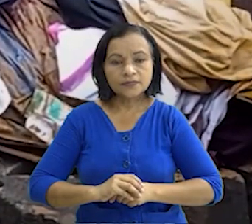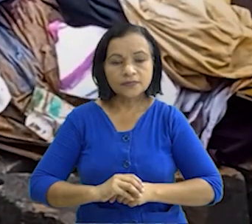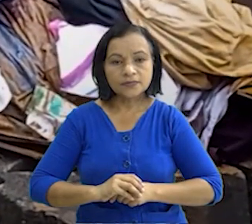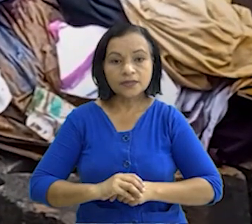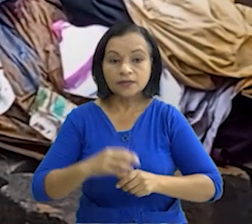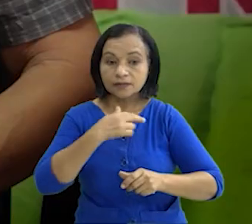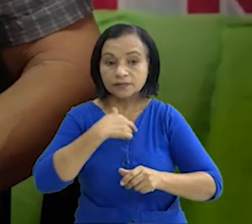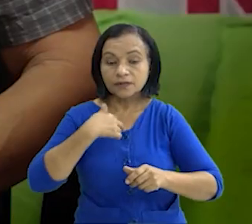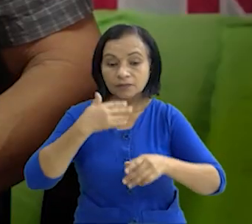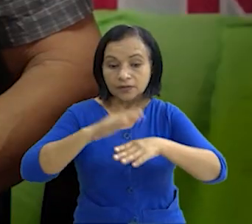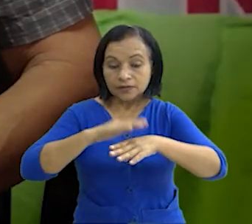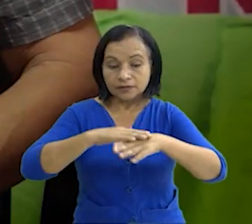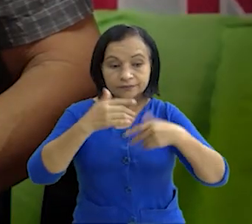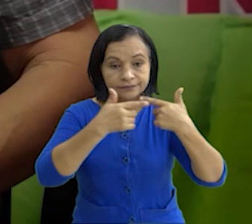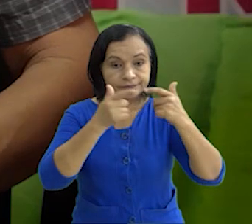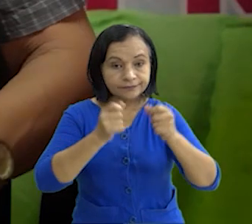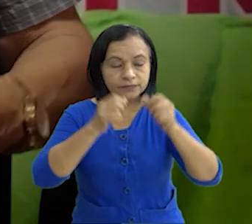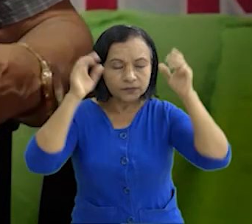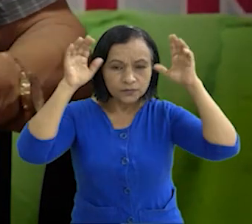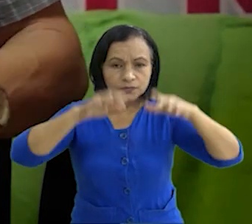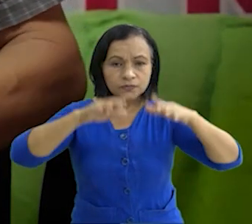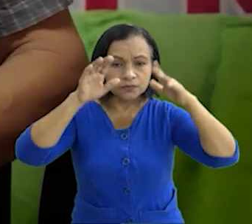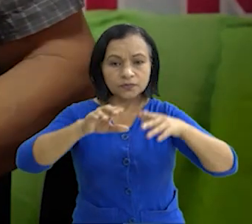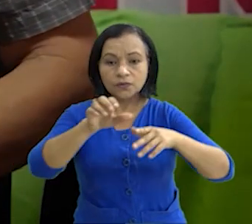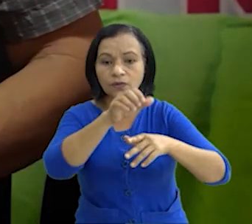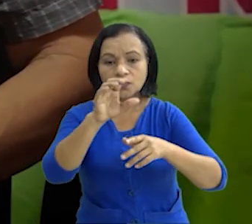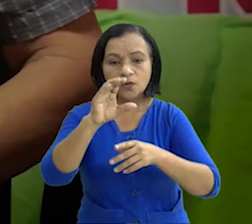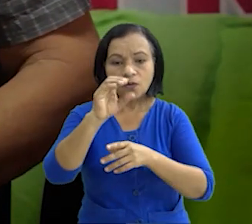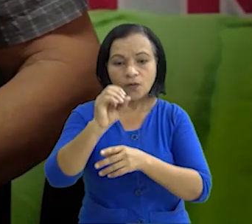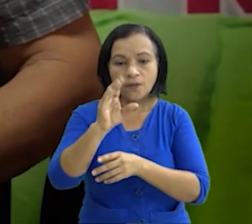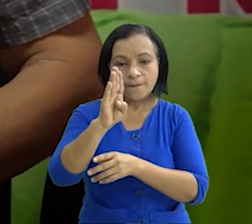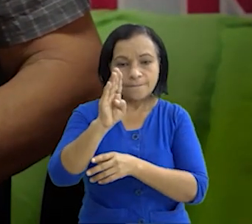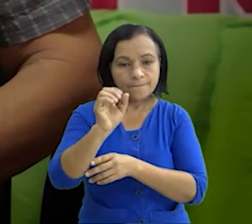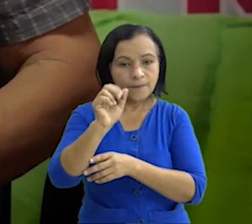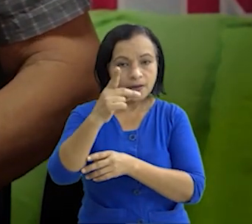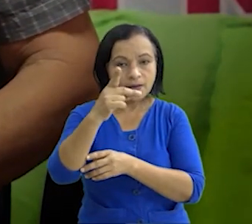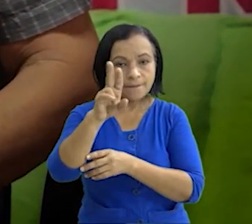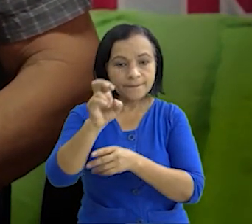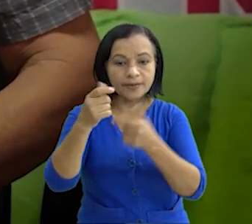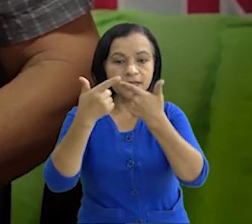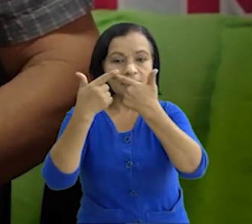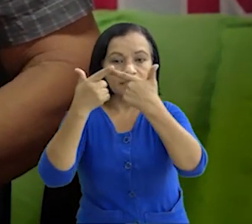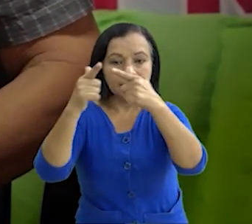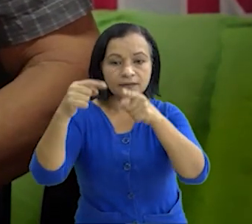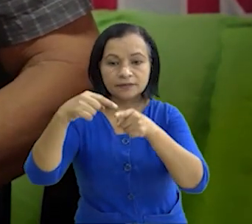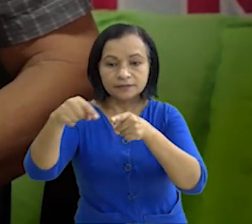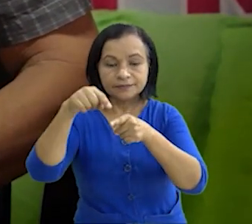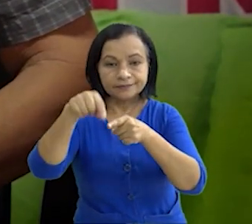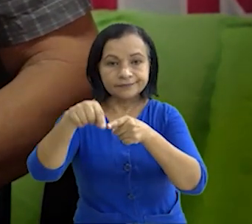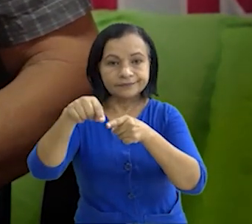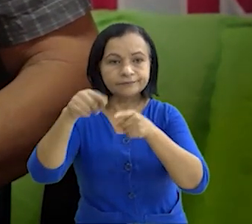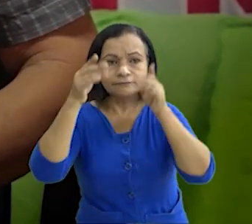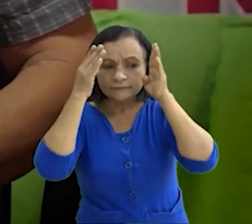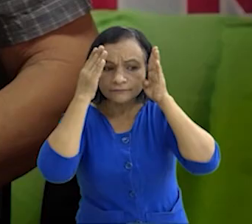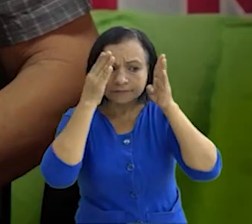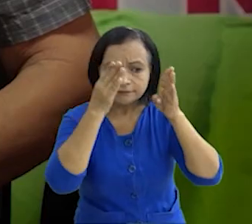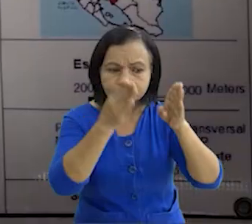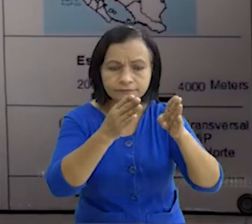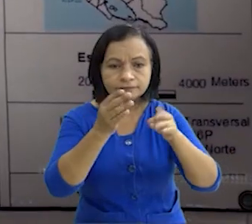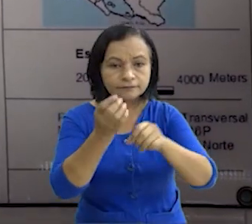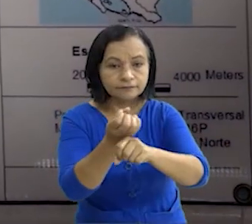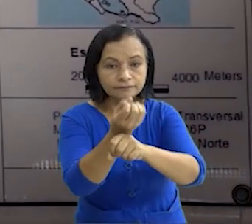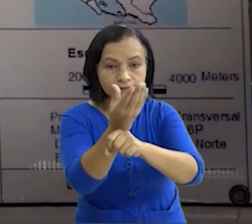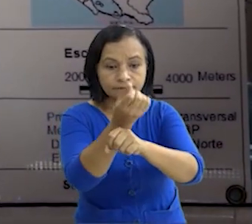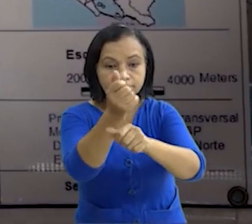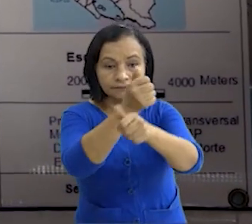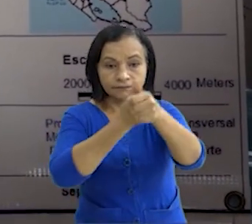Estábamos activados también en la lluvia con el otro Comupret en La Libertad. Y ahí estaba pendiente el